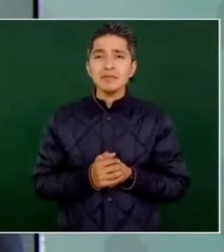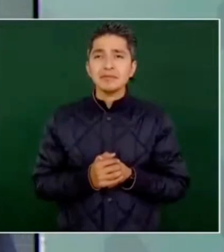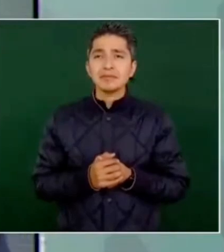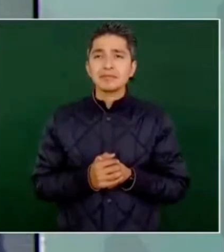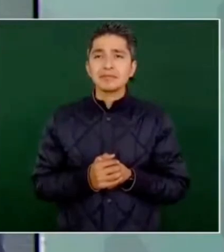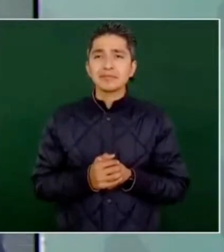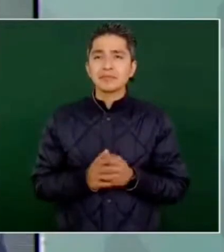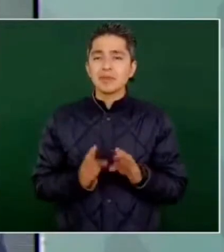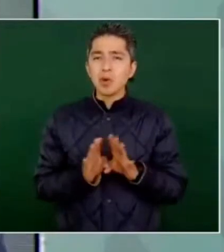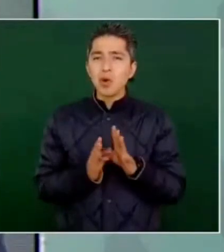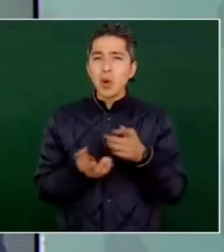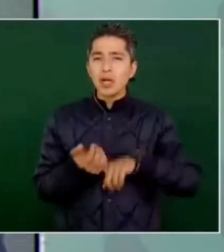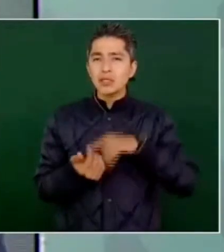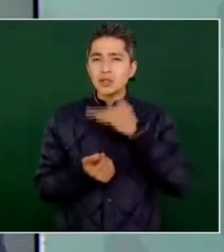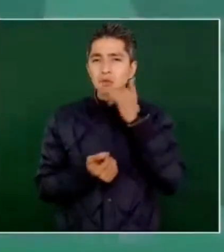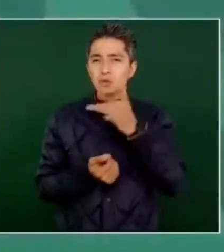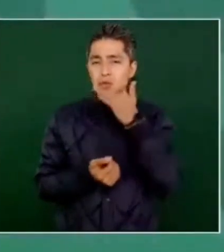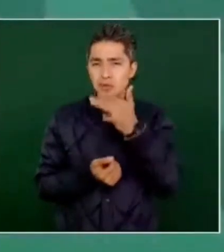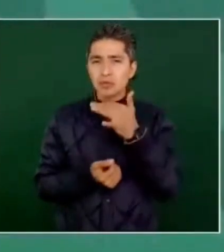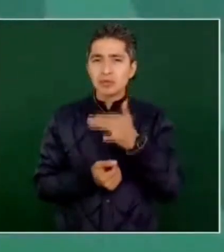lo sucio.